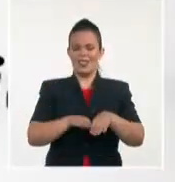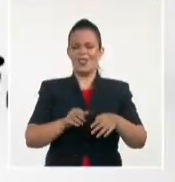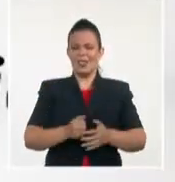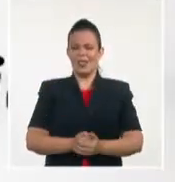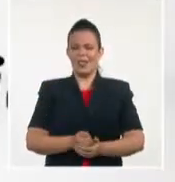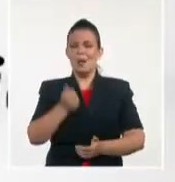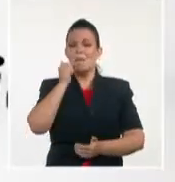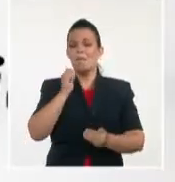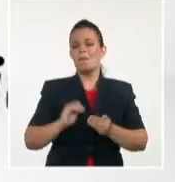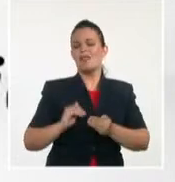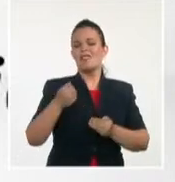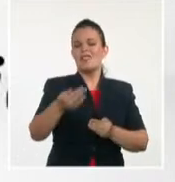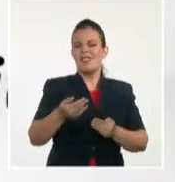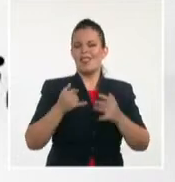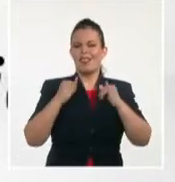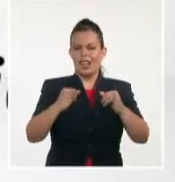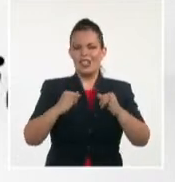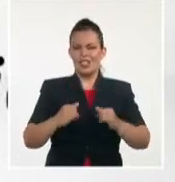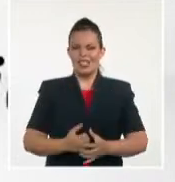más allá de la noticia.